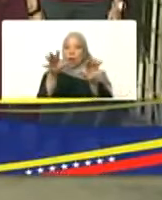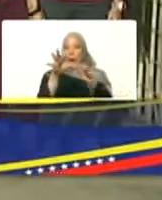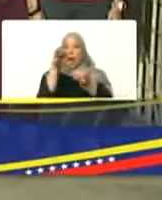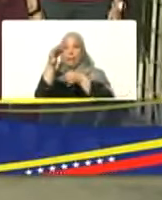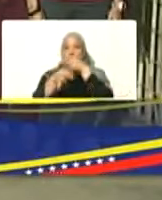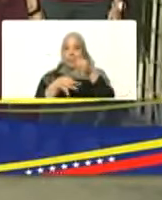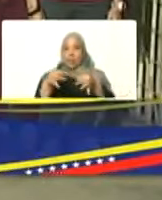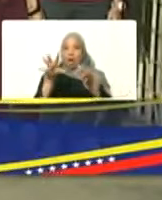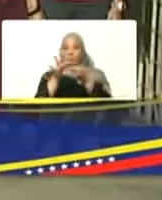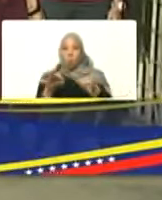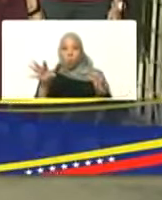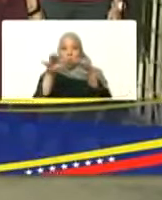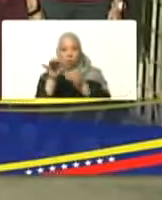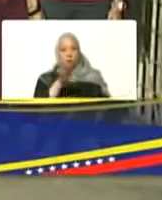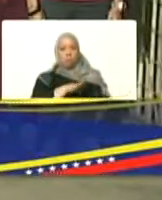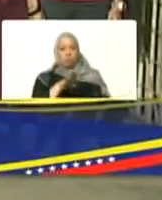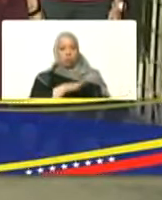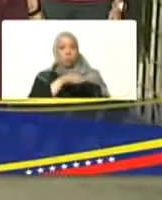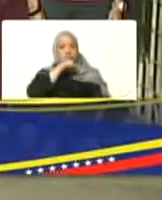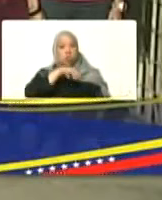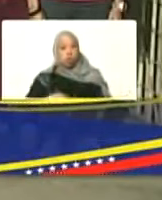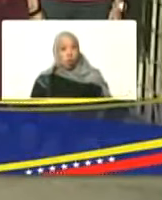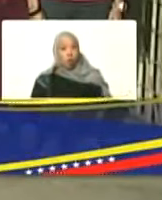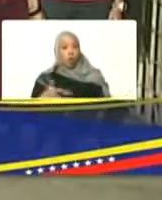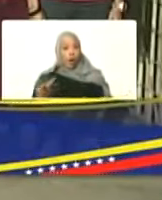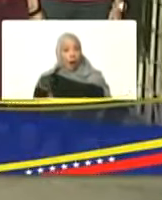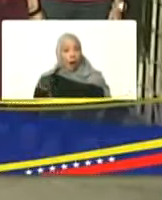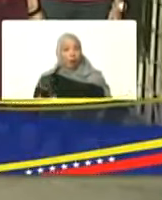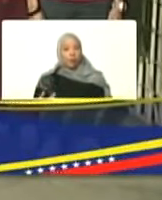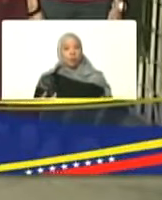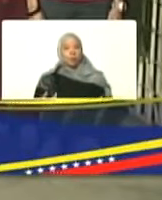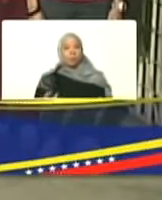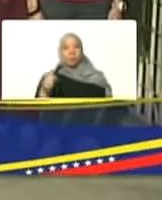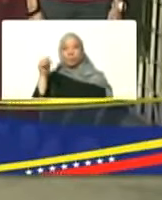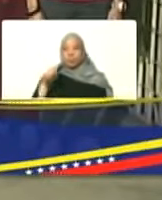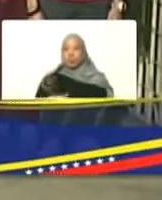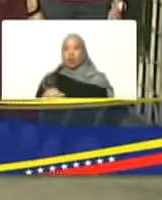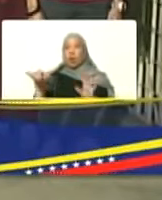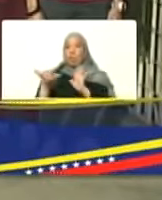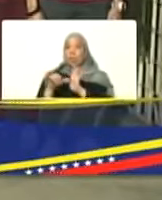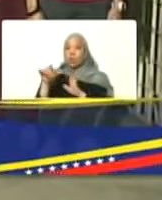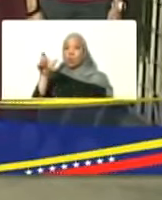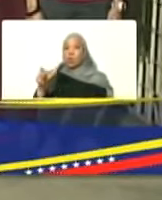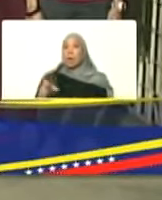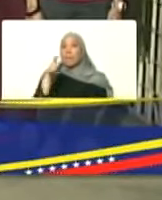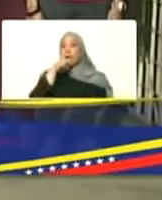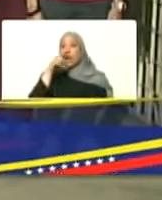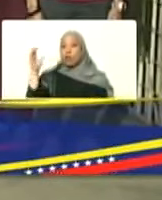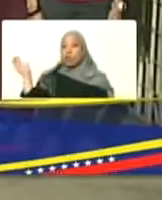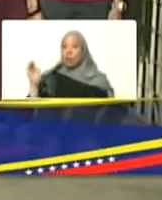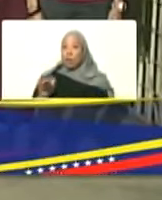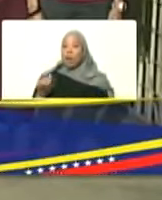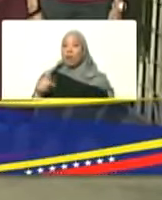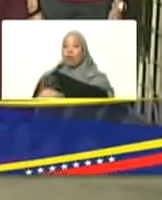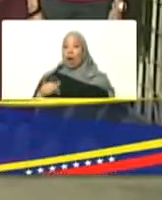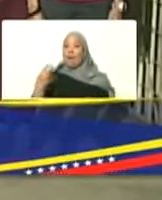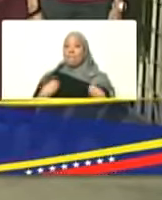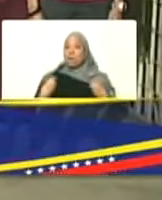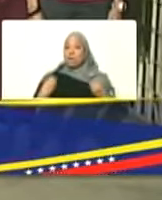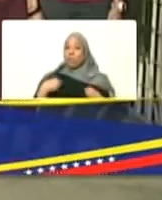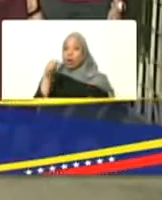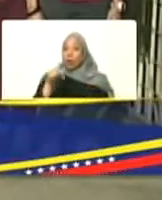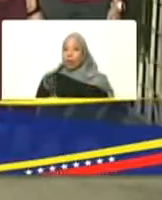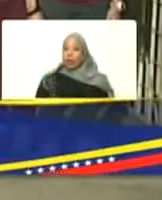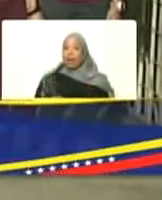historia suya, mi presidente. Y por supuesto, bueno, aquí los vecinos que lo recibieron, buenas noticias.